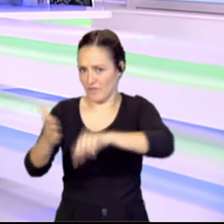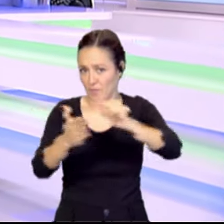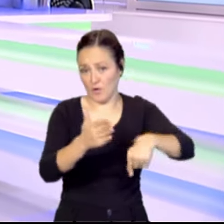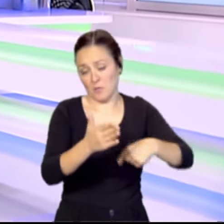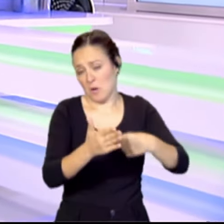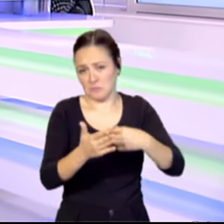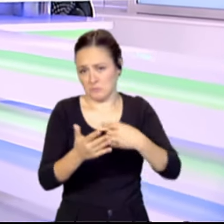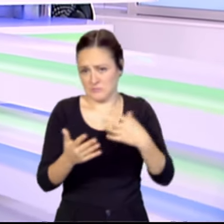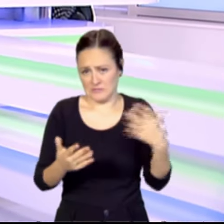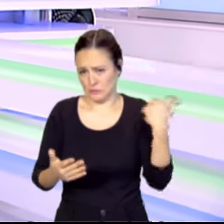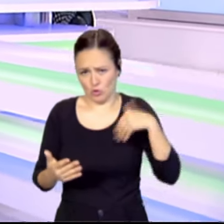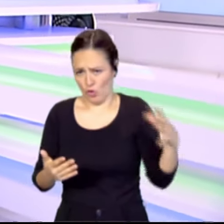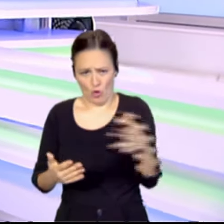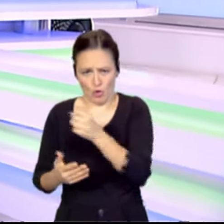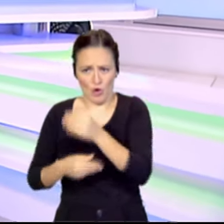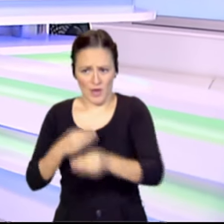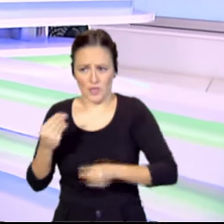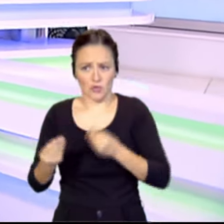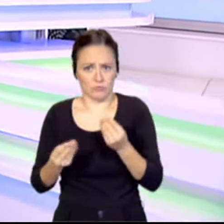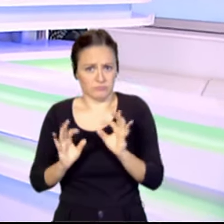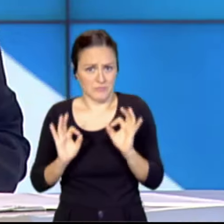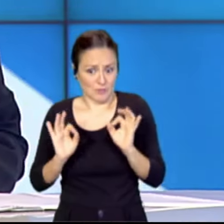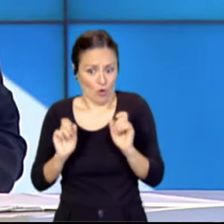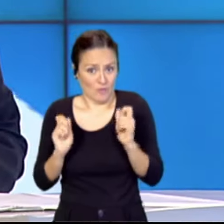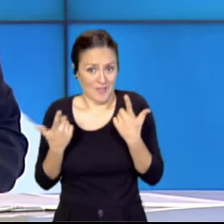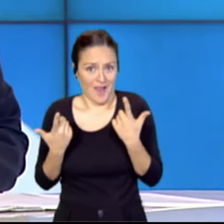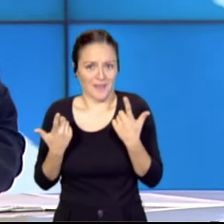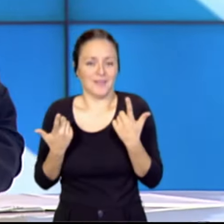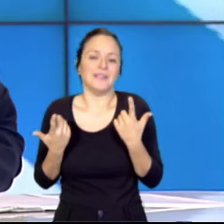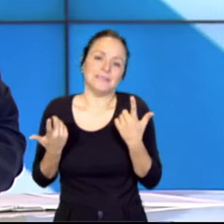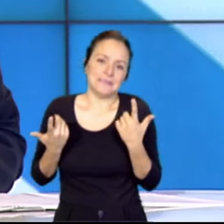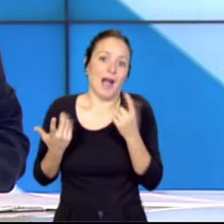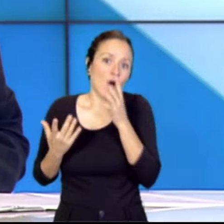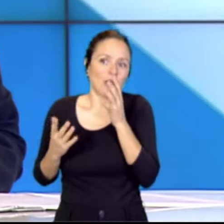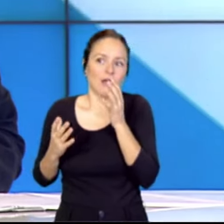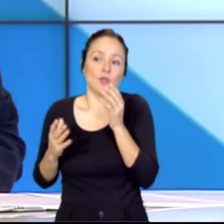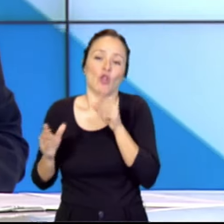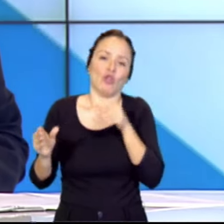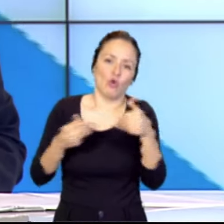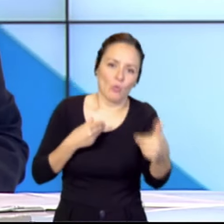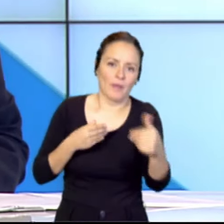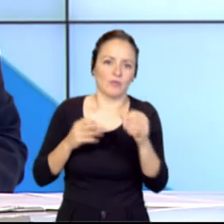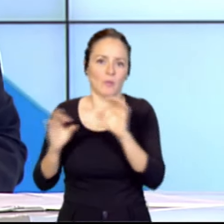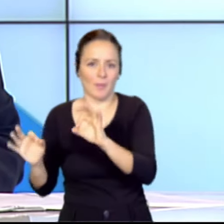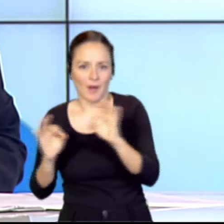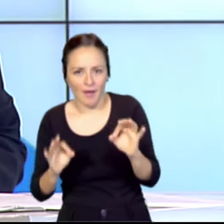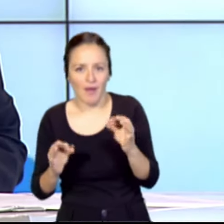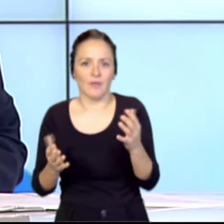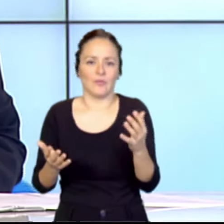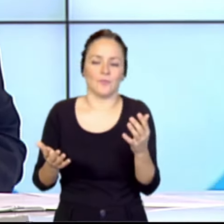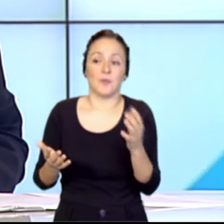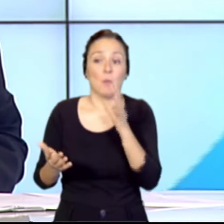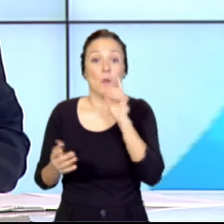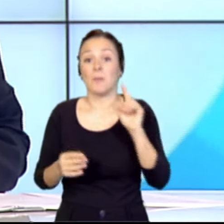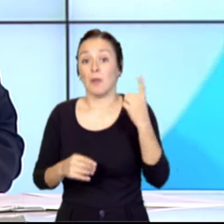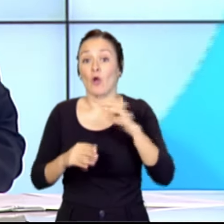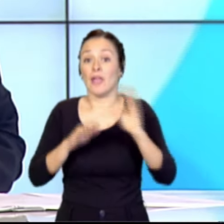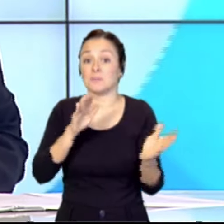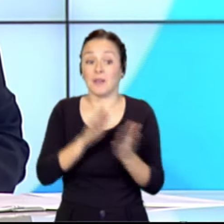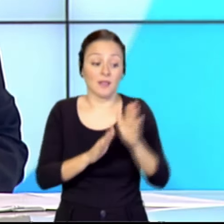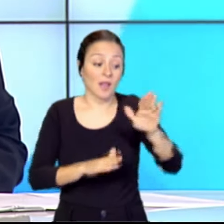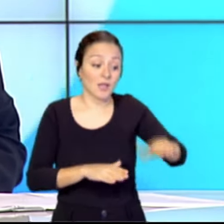en otros y ya están firmados y ya estamos preparando los documentos porque primeramente enviamos la el expediente de